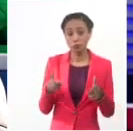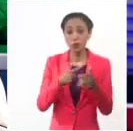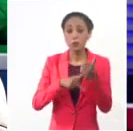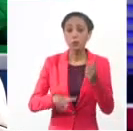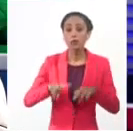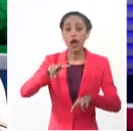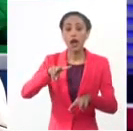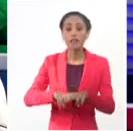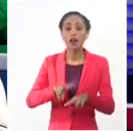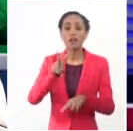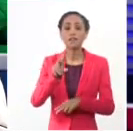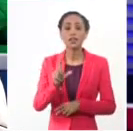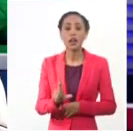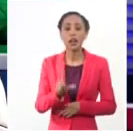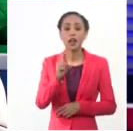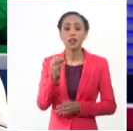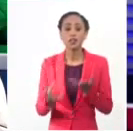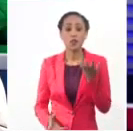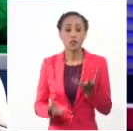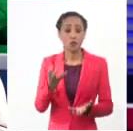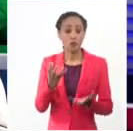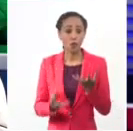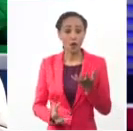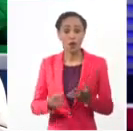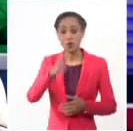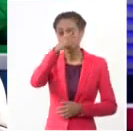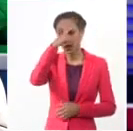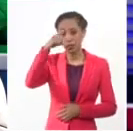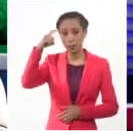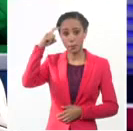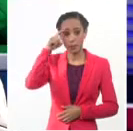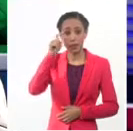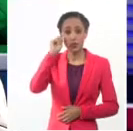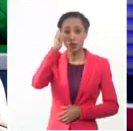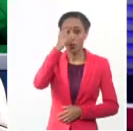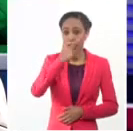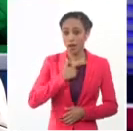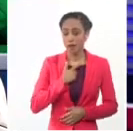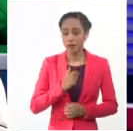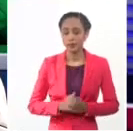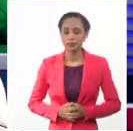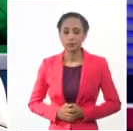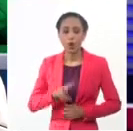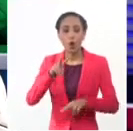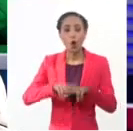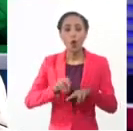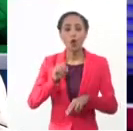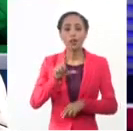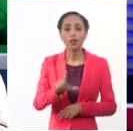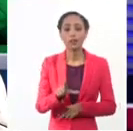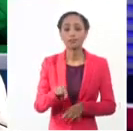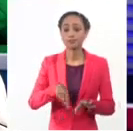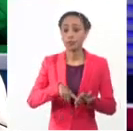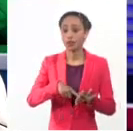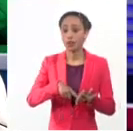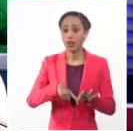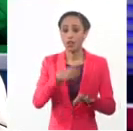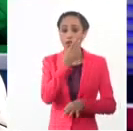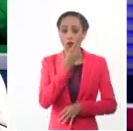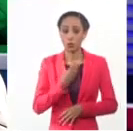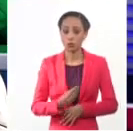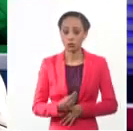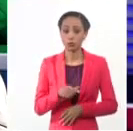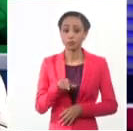Habana, Villa Clara, Cienfuegos, Santi Espíritu, Ciego de Ávila, Holguín y el municipio especial Isla de la